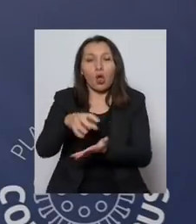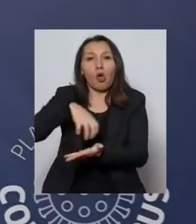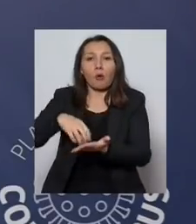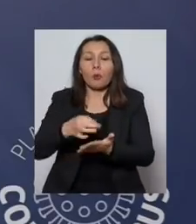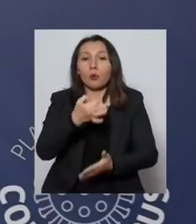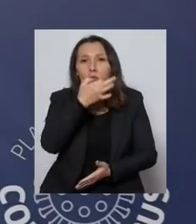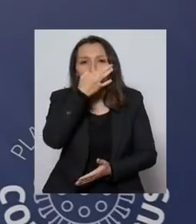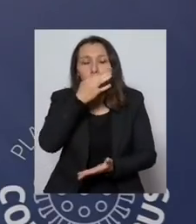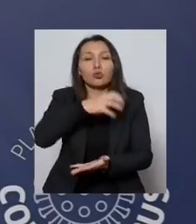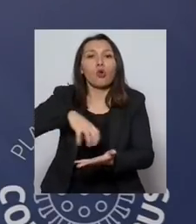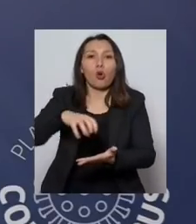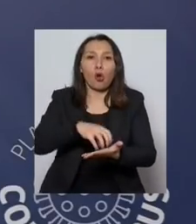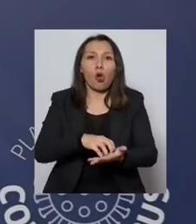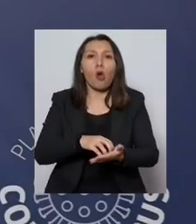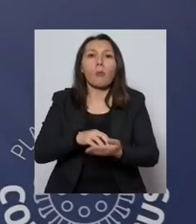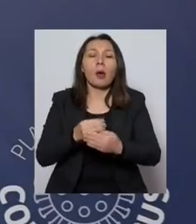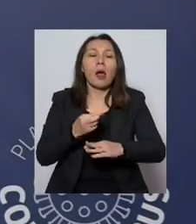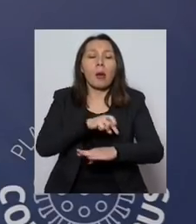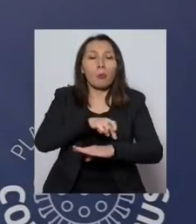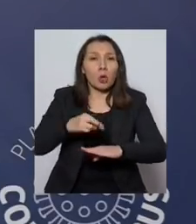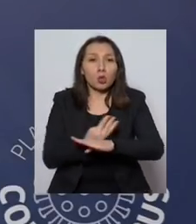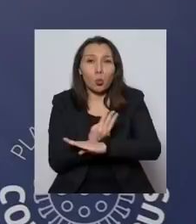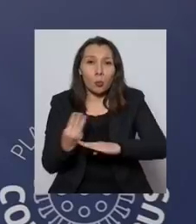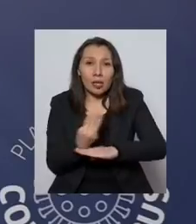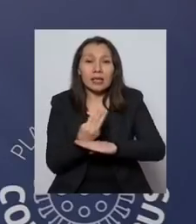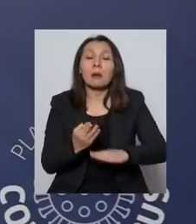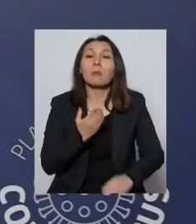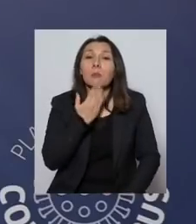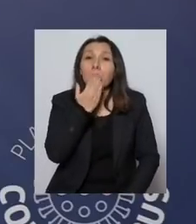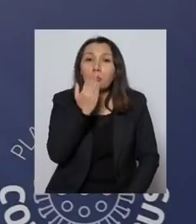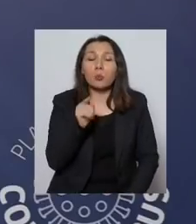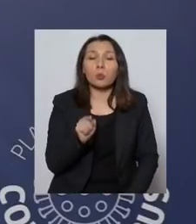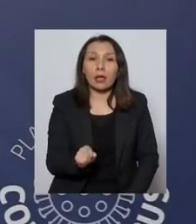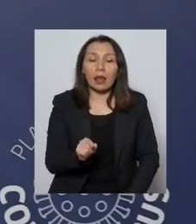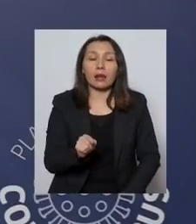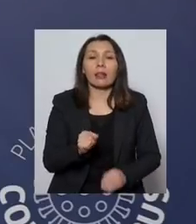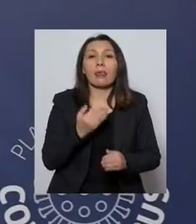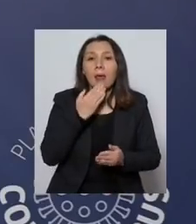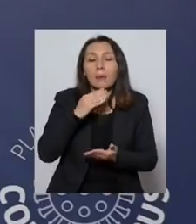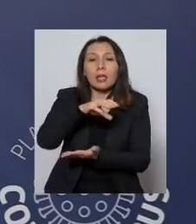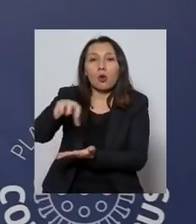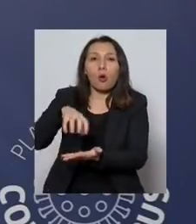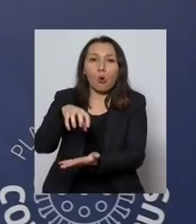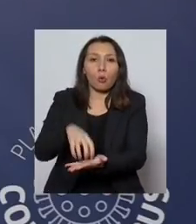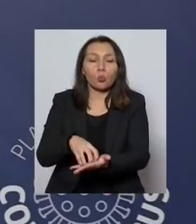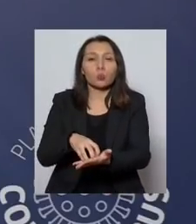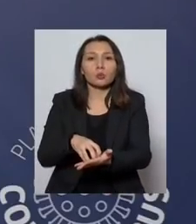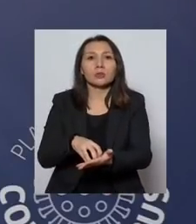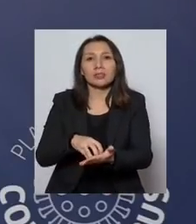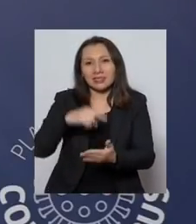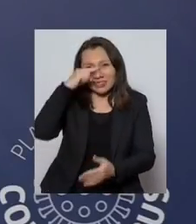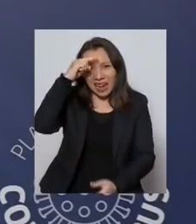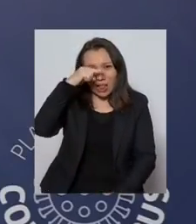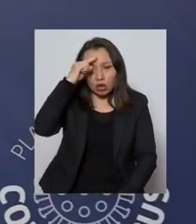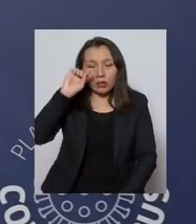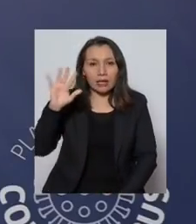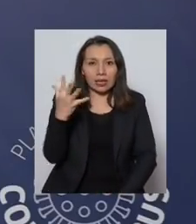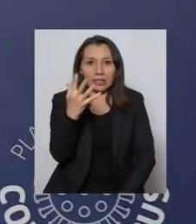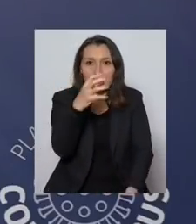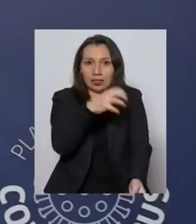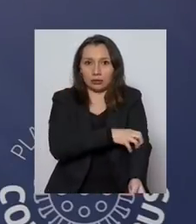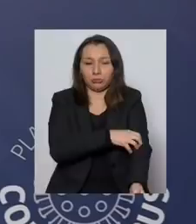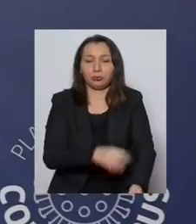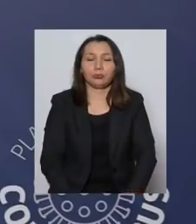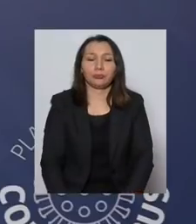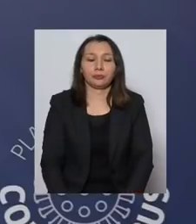Osorno, en la comuna de Puerto Williams, en la comuna de Punta Arenas y en la comuna de San Antonio, en la quinta